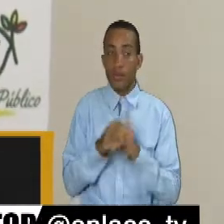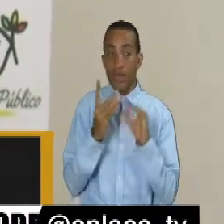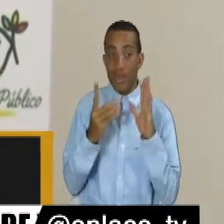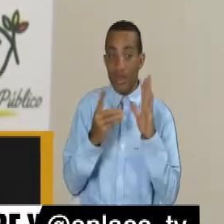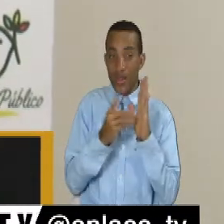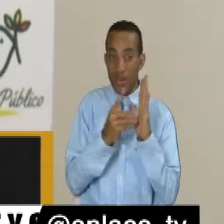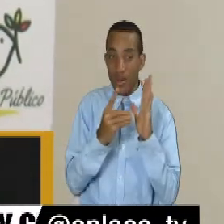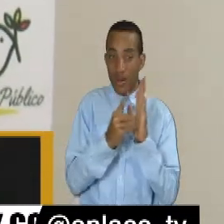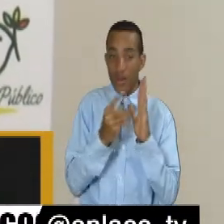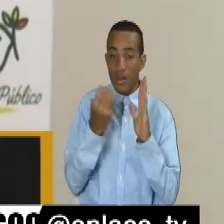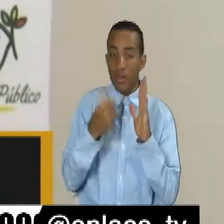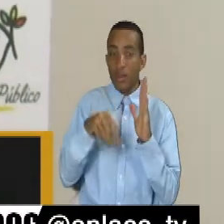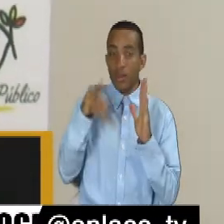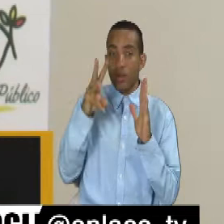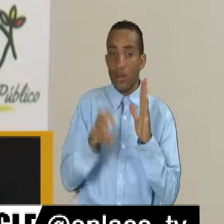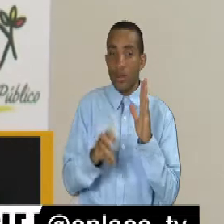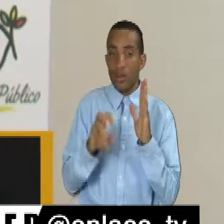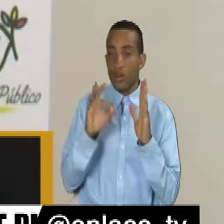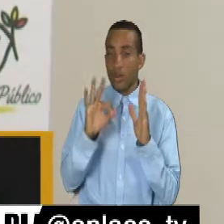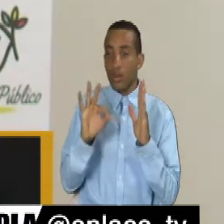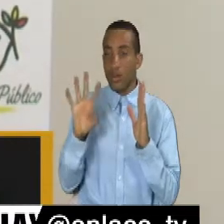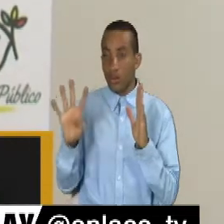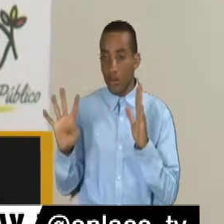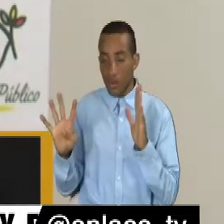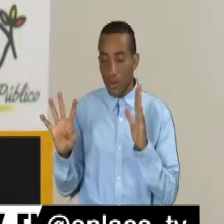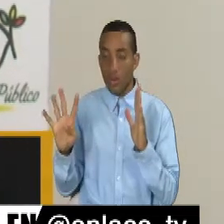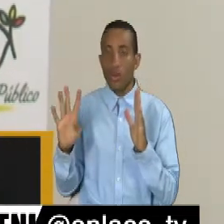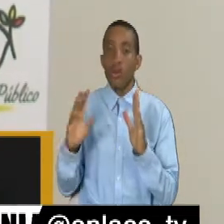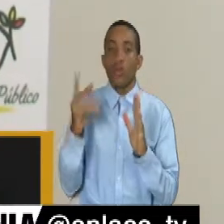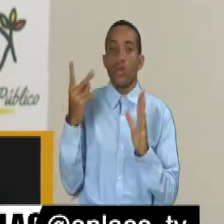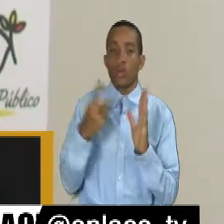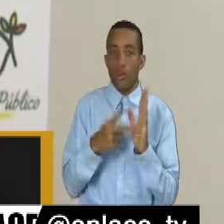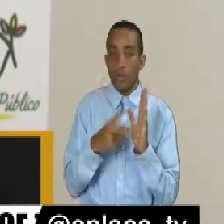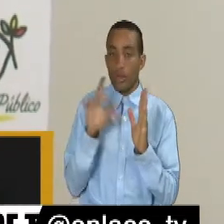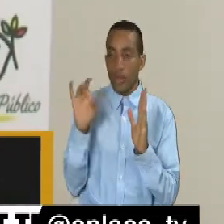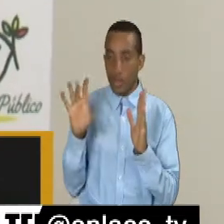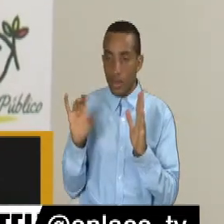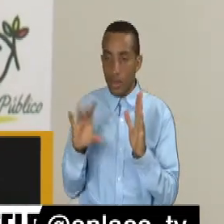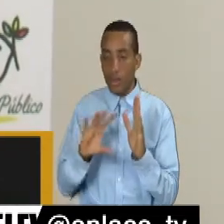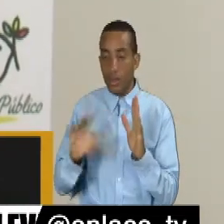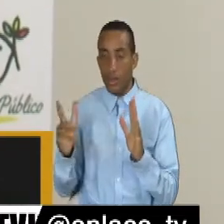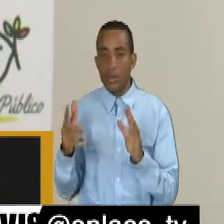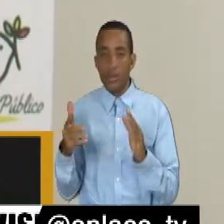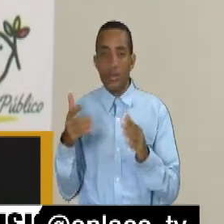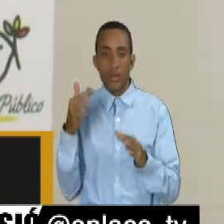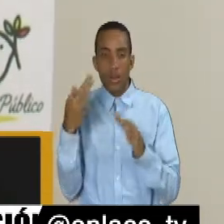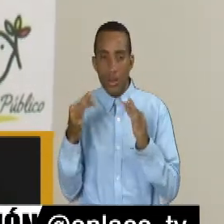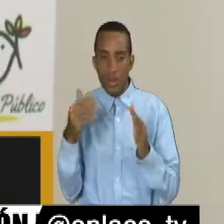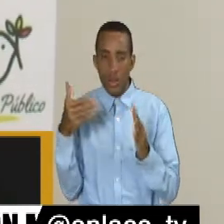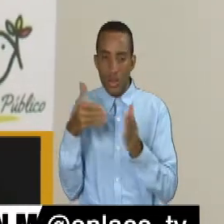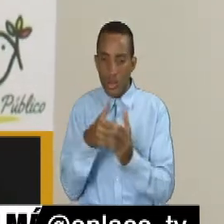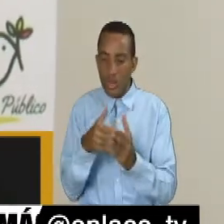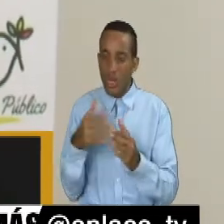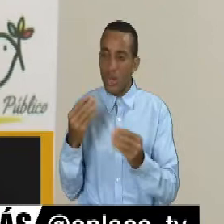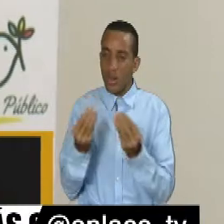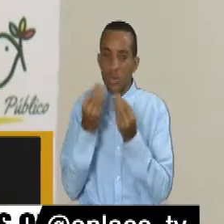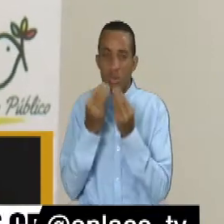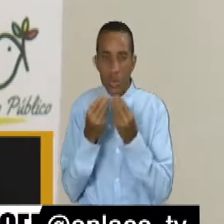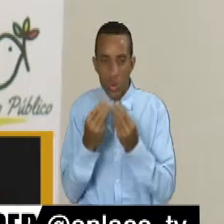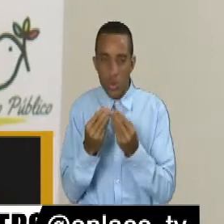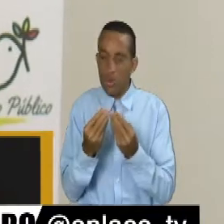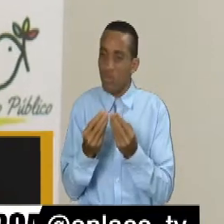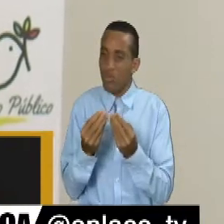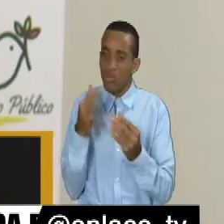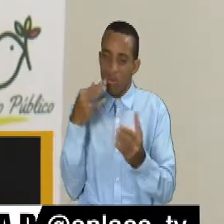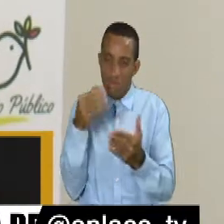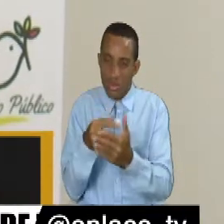es el 1834 del 2015 que establece que cuando existen tutelas masivas, el competente para conocer de esta acción de tutela